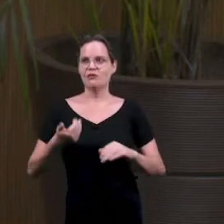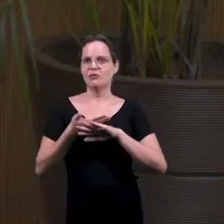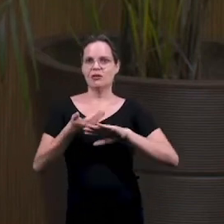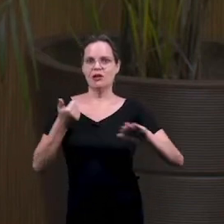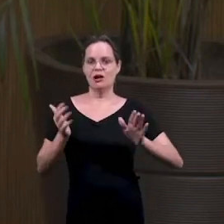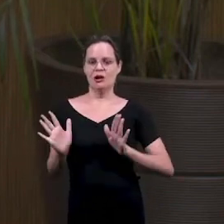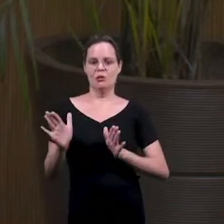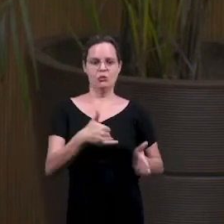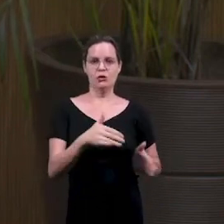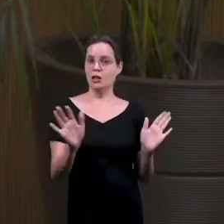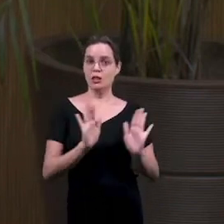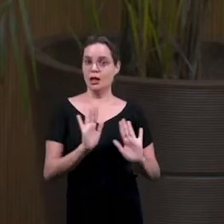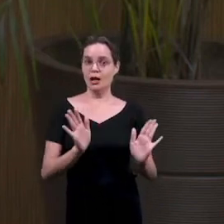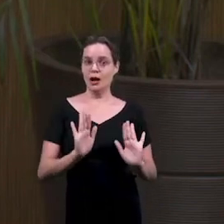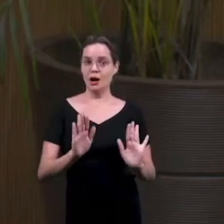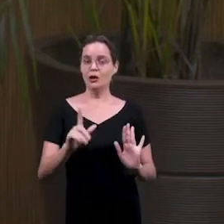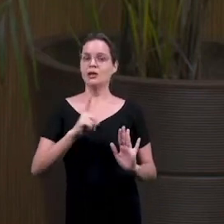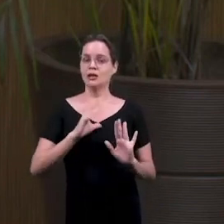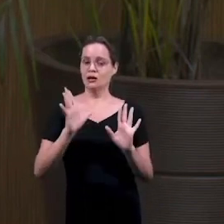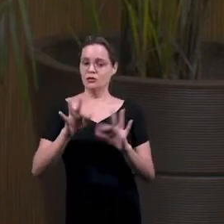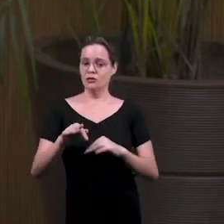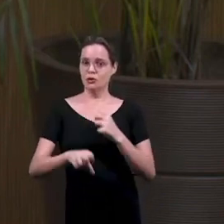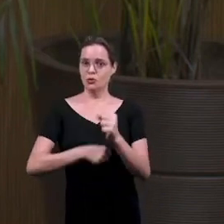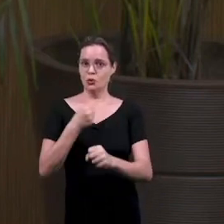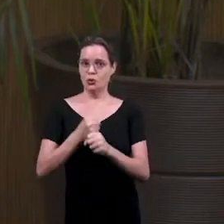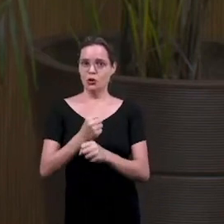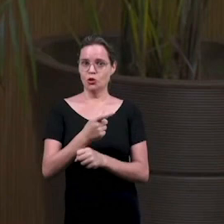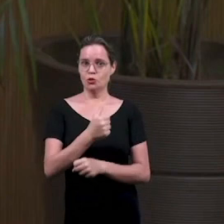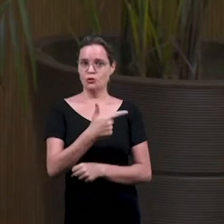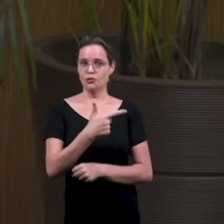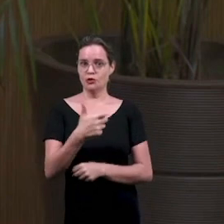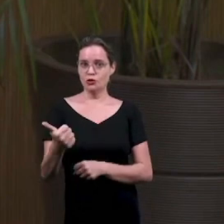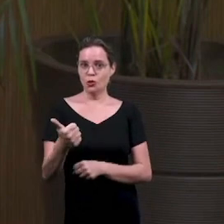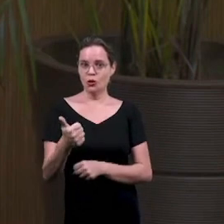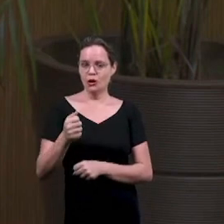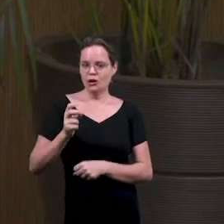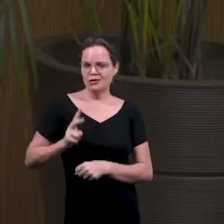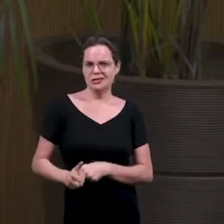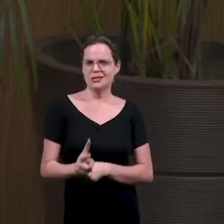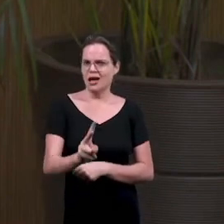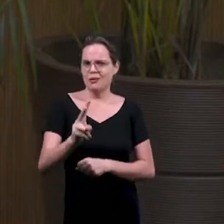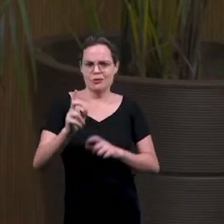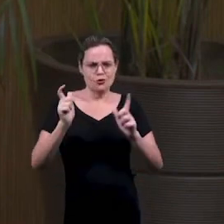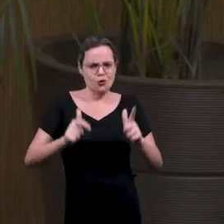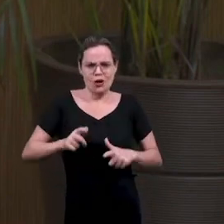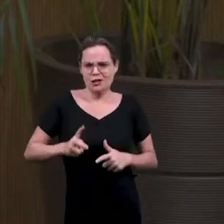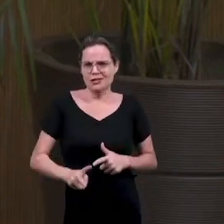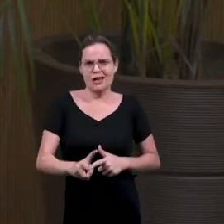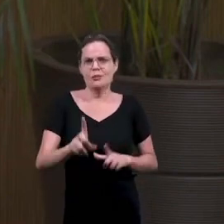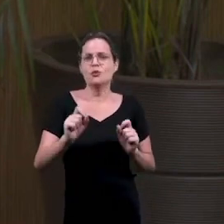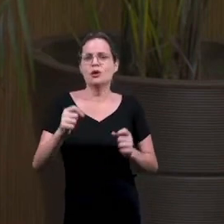nuestros hermanos se ha apartado del Señor. Ellos están terminando este año